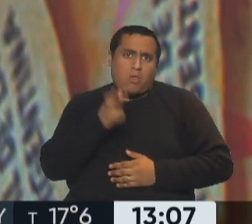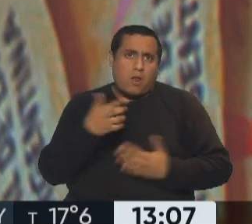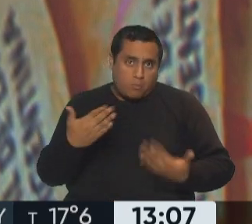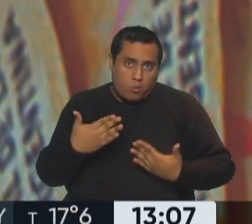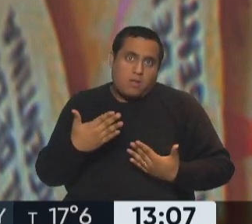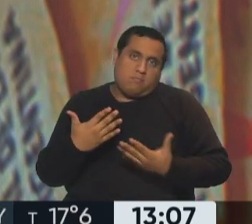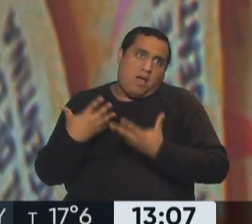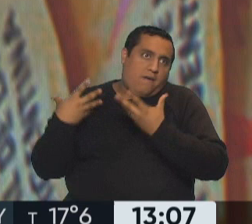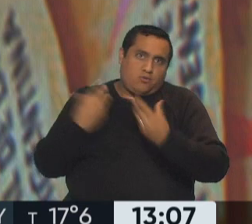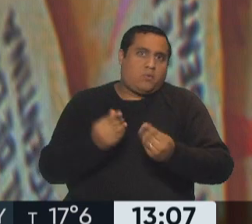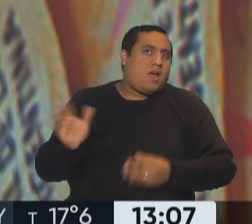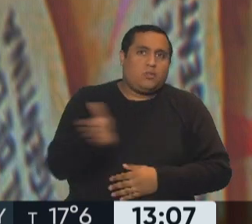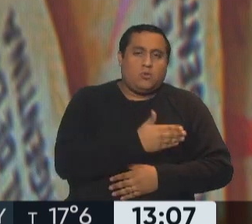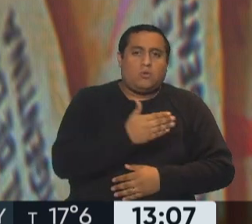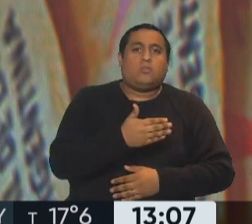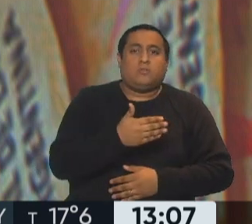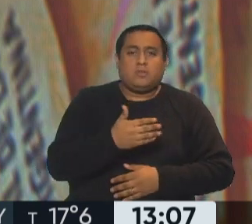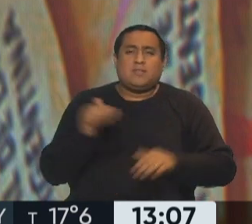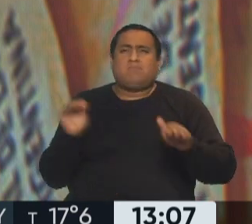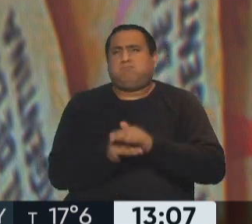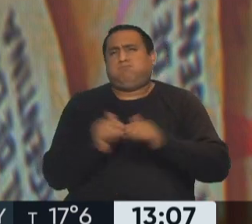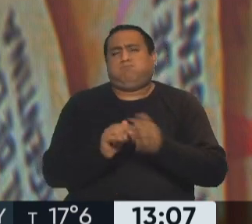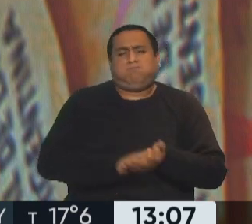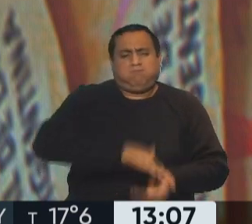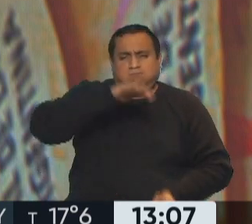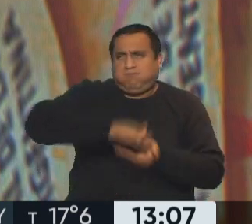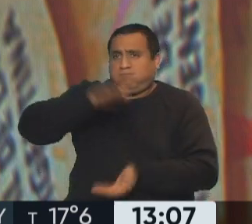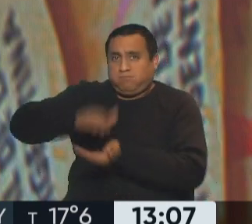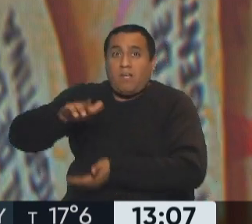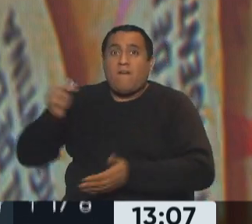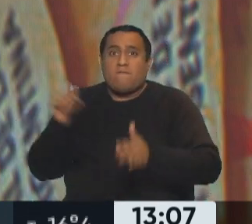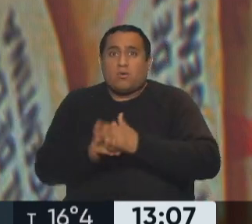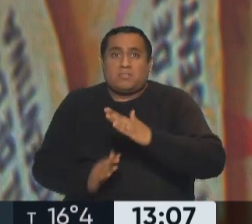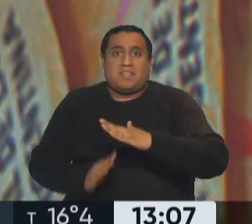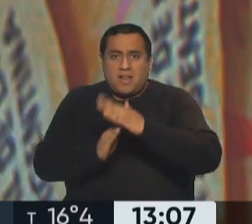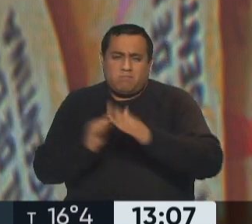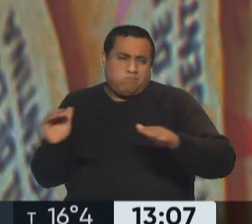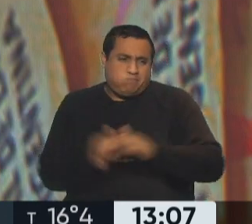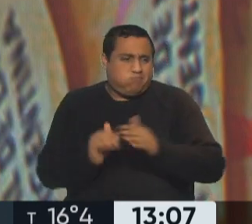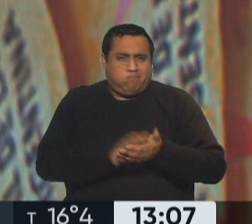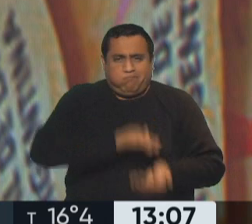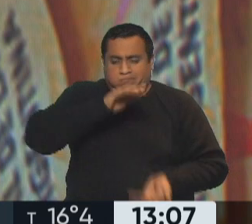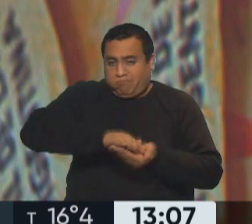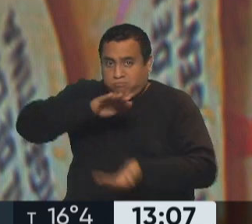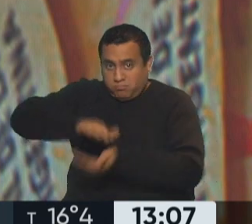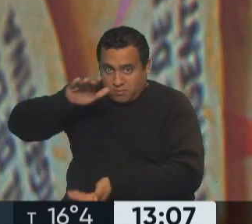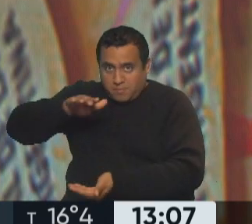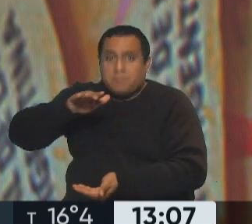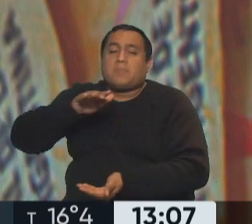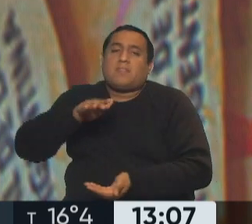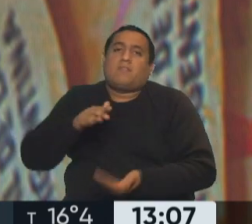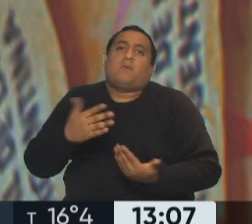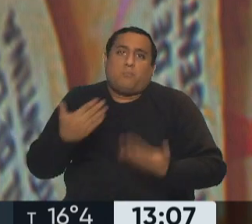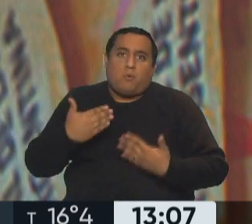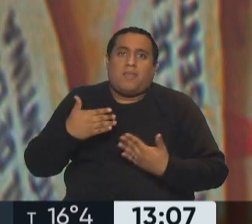beneficia a todos. Siempre digo que la capacidad de acumulación de reservas del Banco Central, esa espalda que tiene el banco, es lo que nos permite también defender el